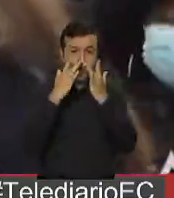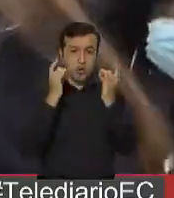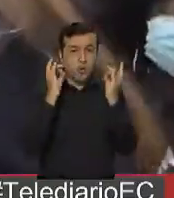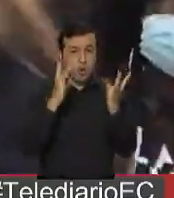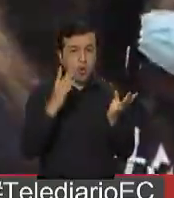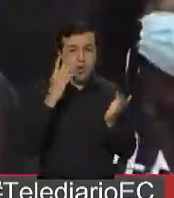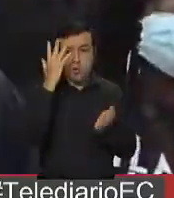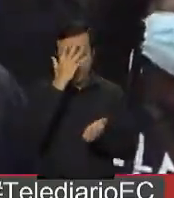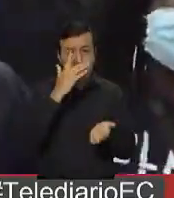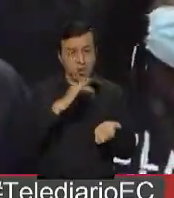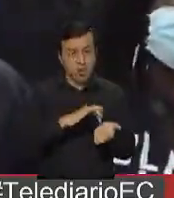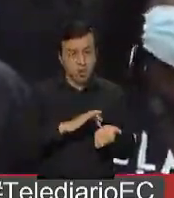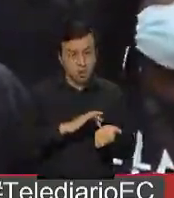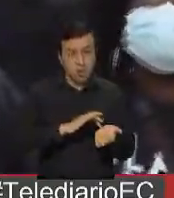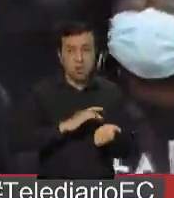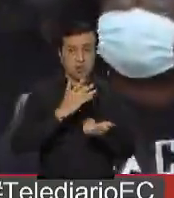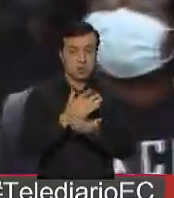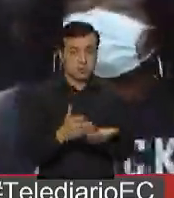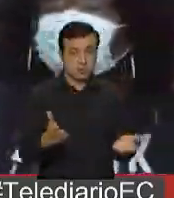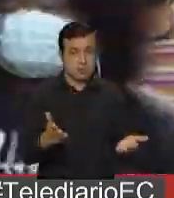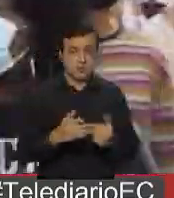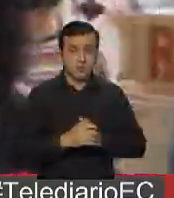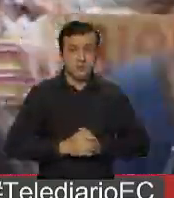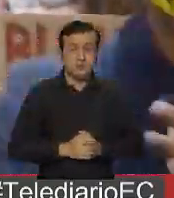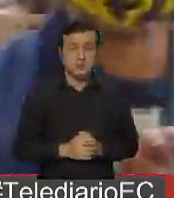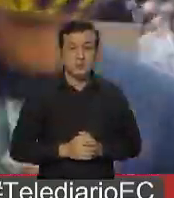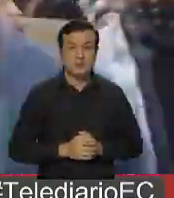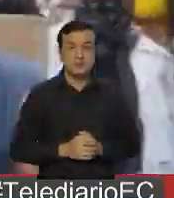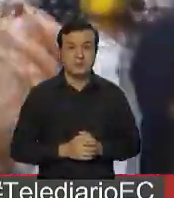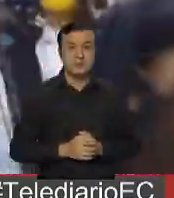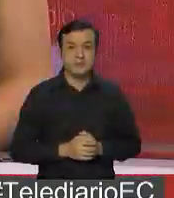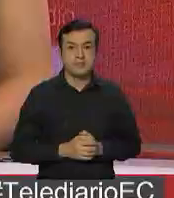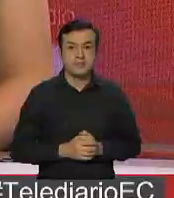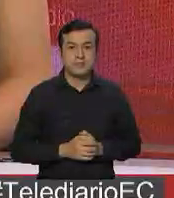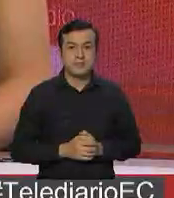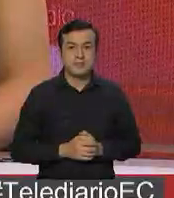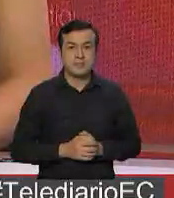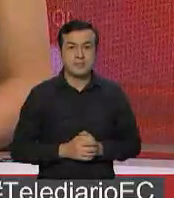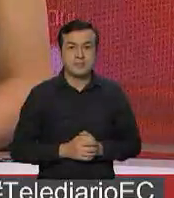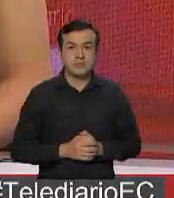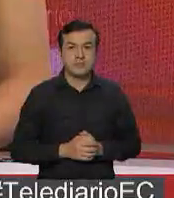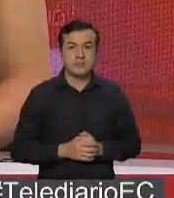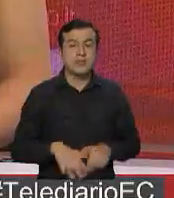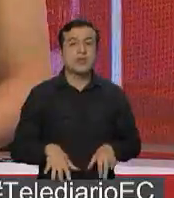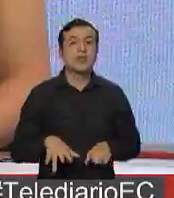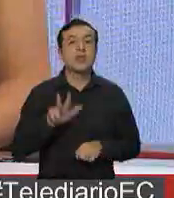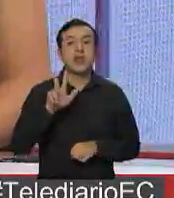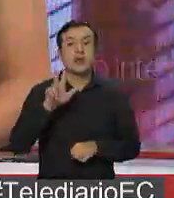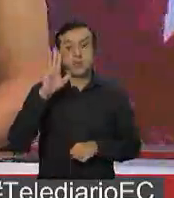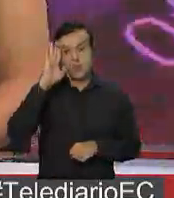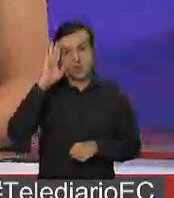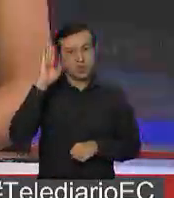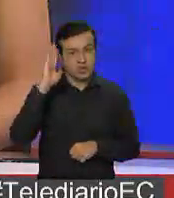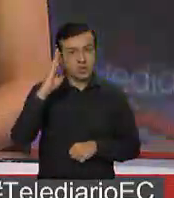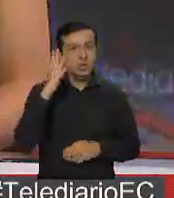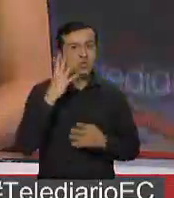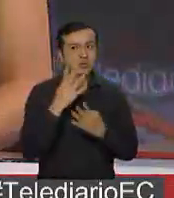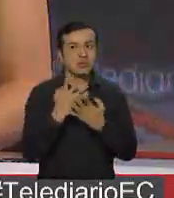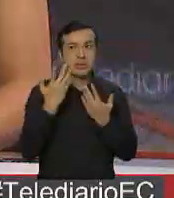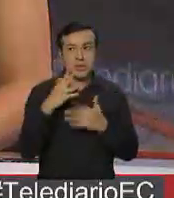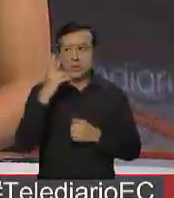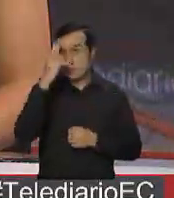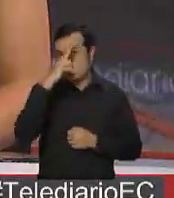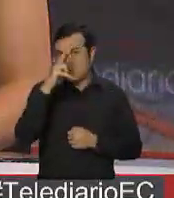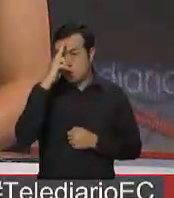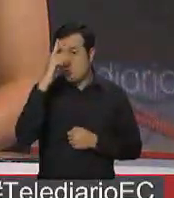Fernanda de la Bastida, Ecuador TV. Y tres policías fueron detenidos en el estado mexicano de